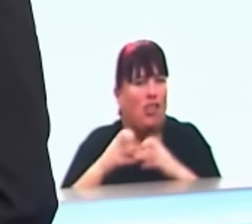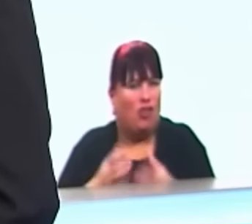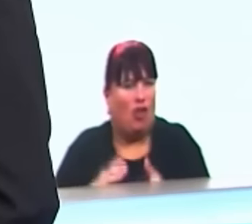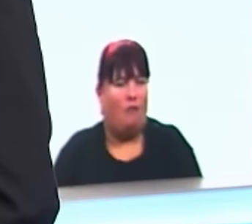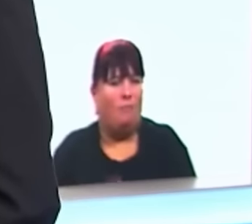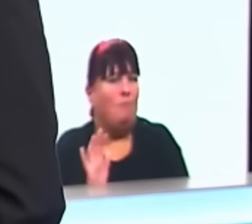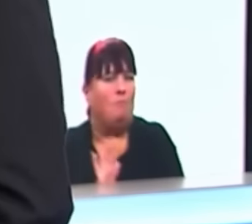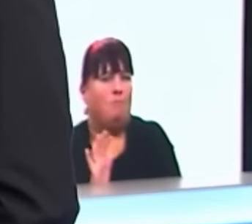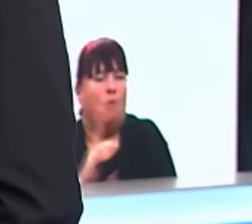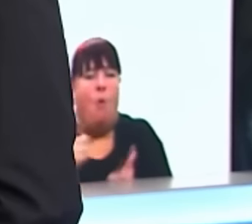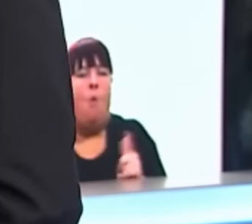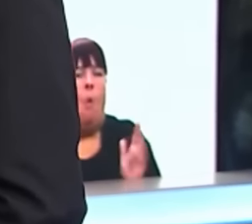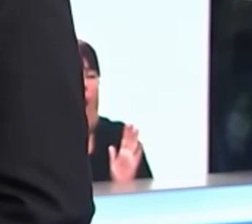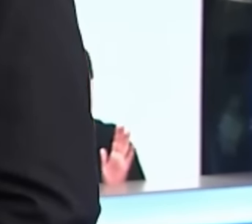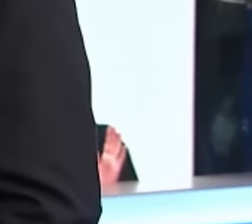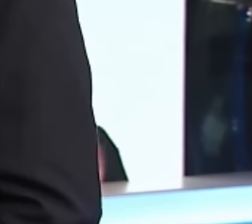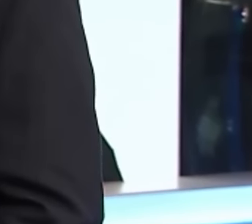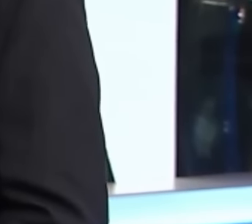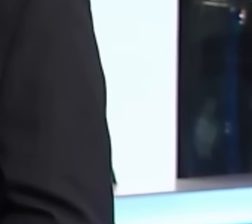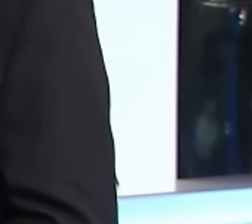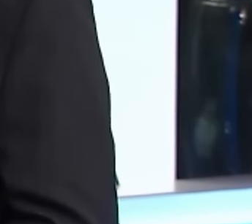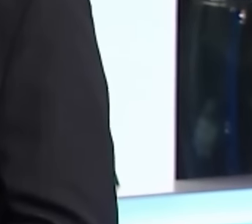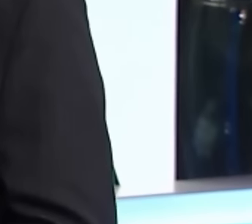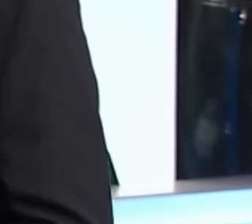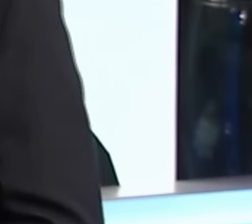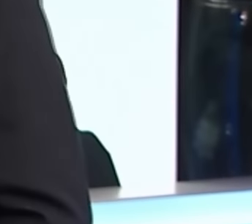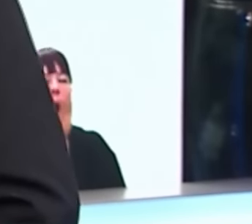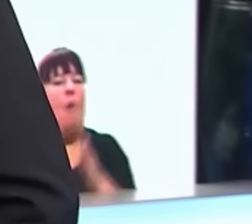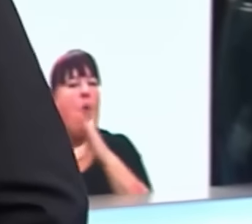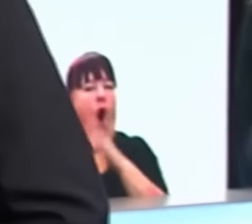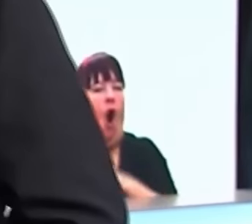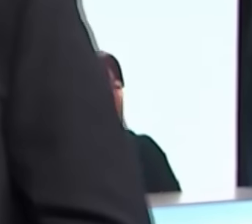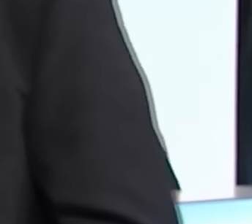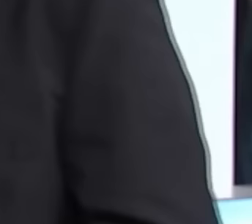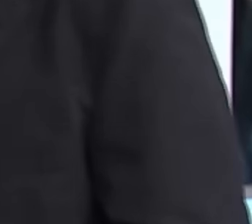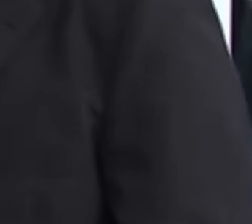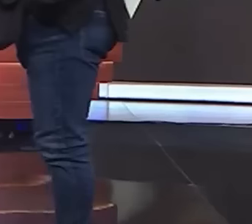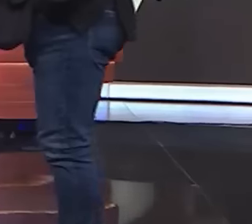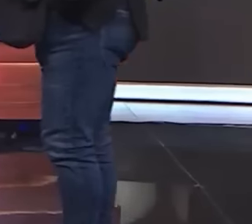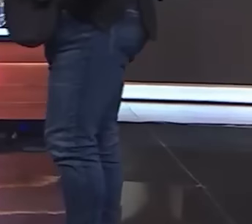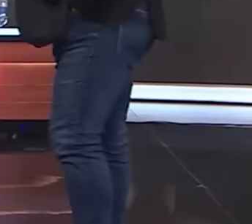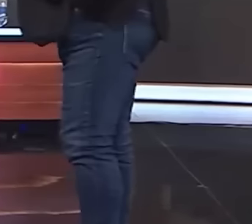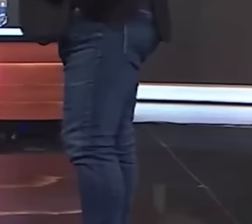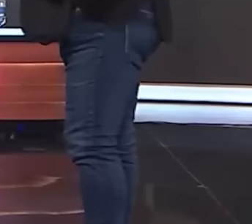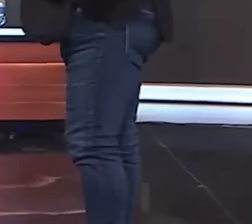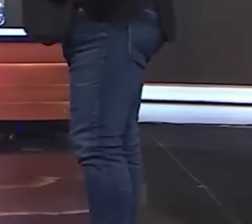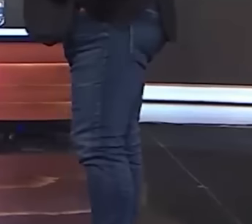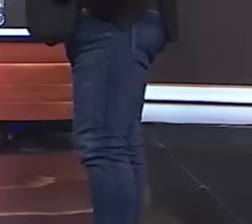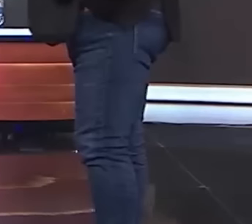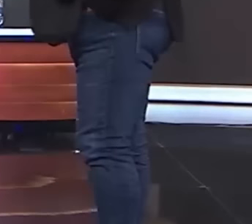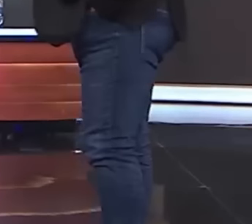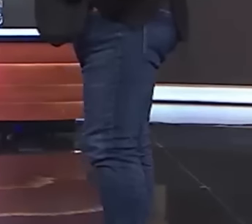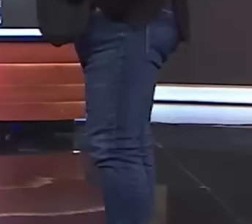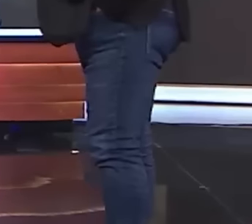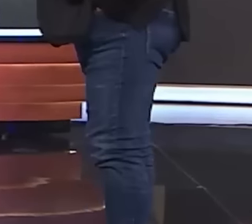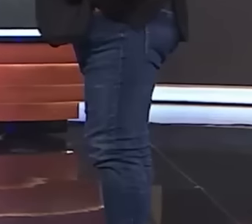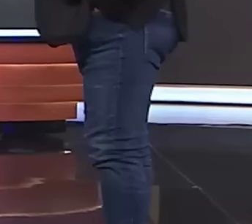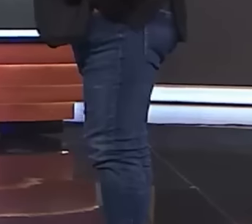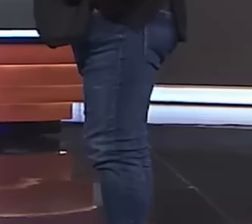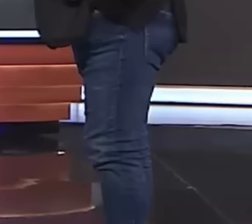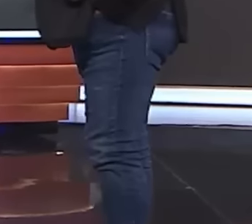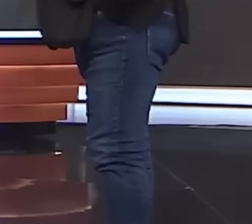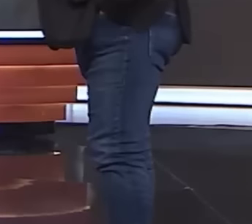del quilombo que tiene la Pero Argentina. ahora Ah, pero empieza hay la que votación votar particular. Claro. Y ahí hay dos, tres puntos fundamentales. ¿Cómo Desde mi cuál? punto de